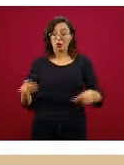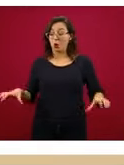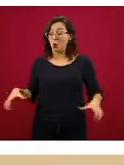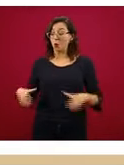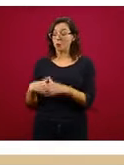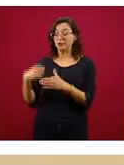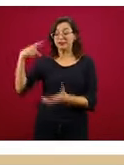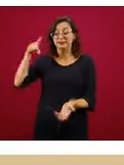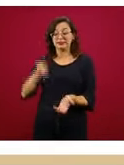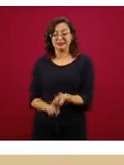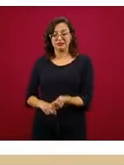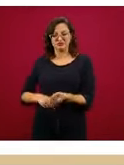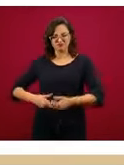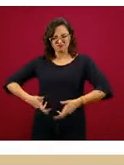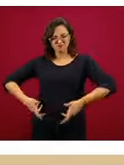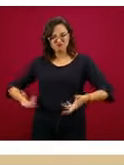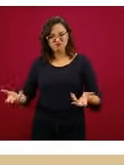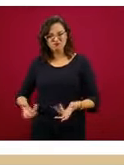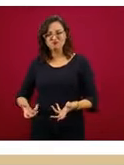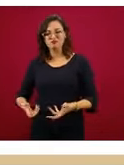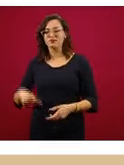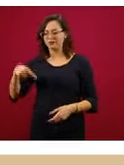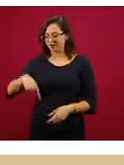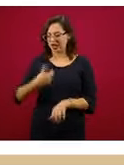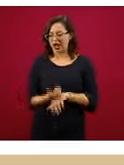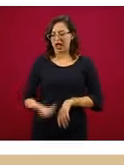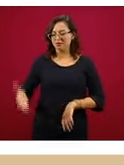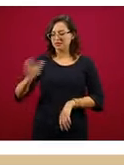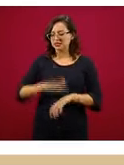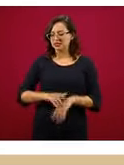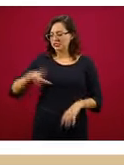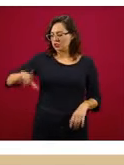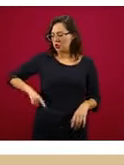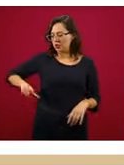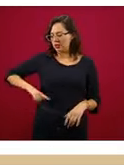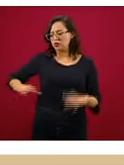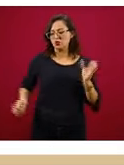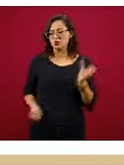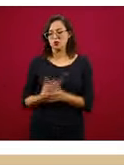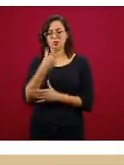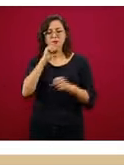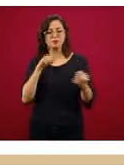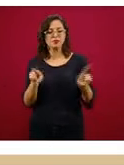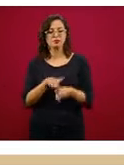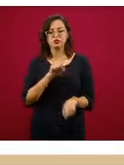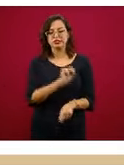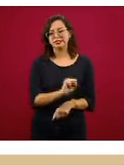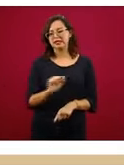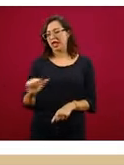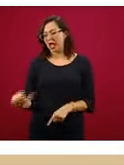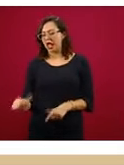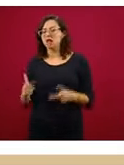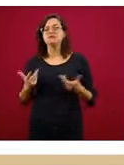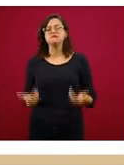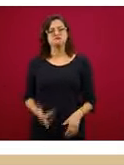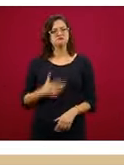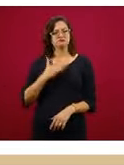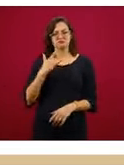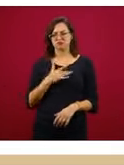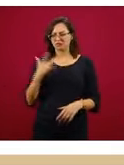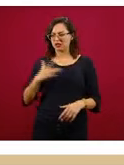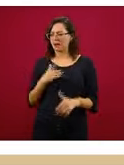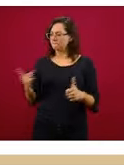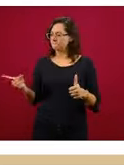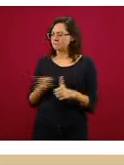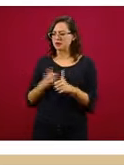las prioridades de esta administración y de la Secretaría de Salud en la transformación, el poder decir necesitamos reforzar la